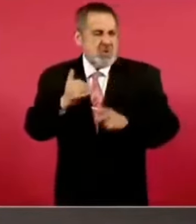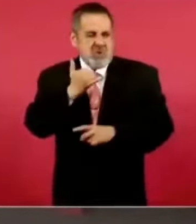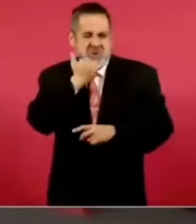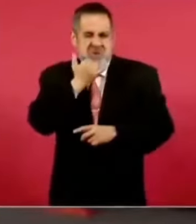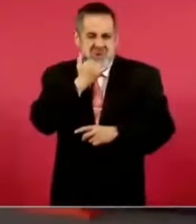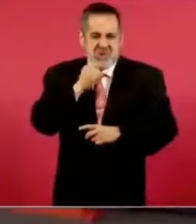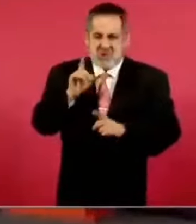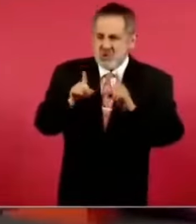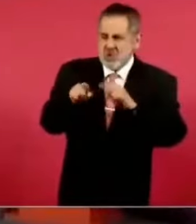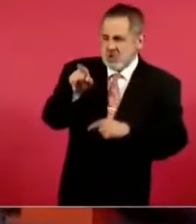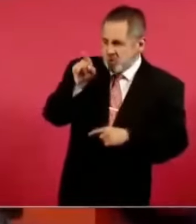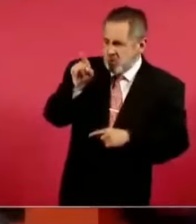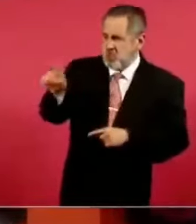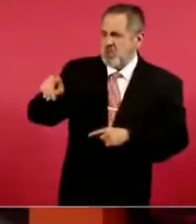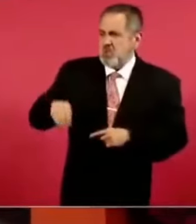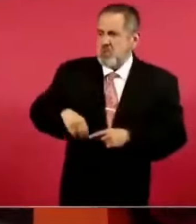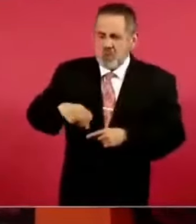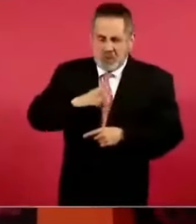de que había envenenado al papá.